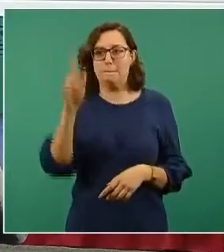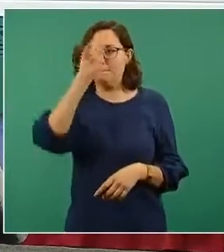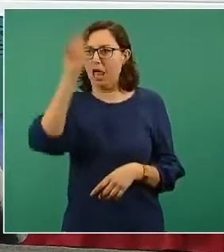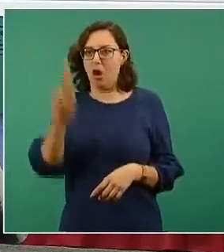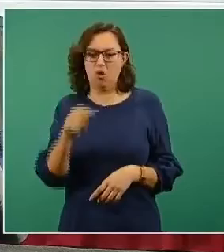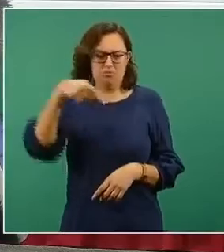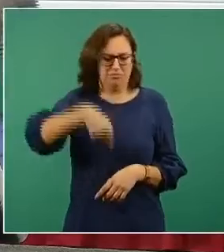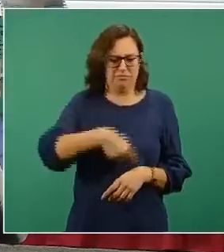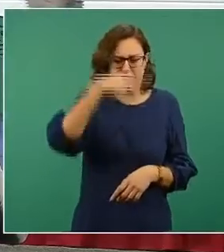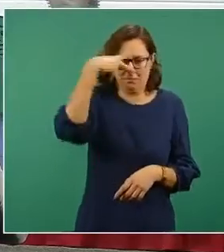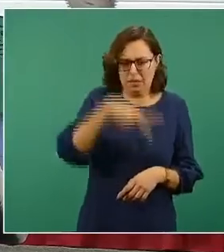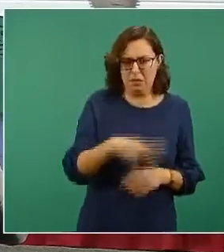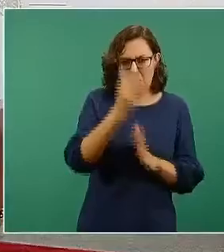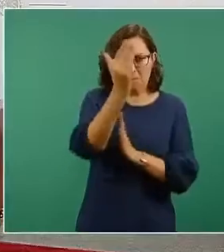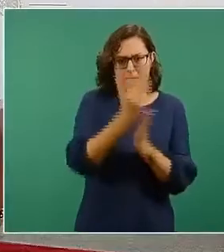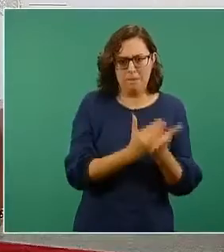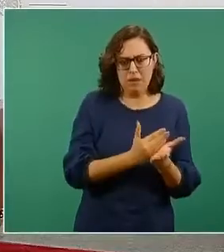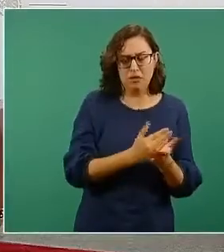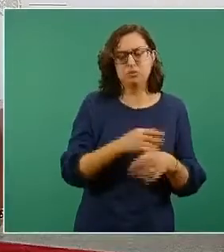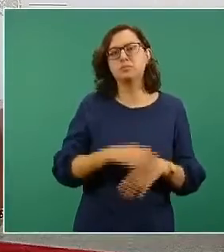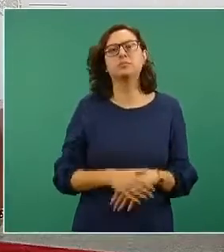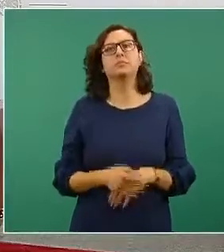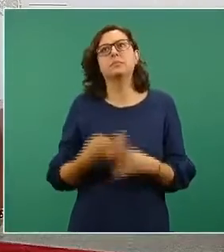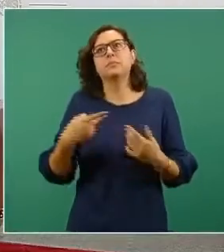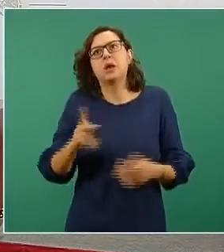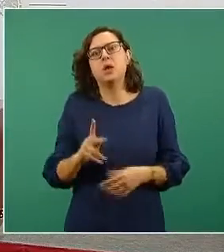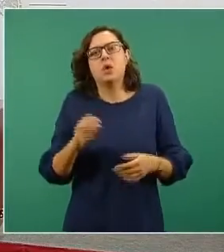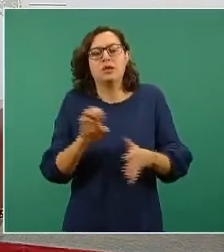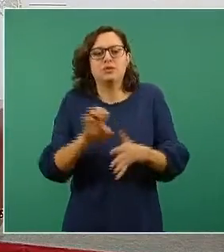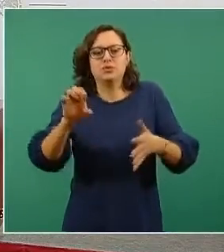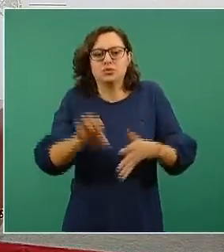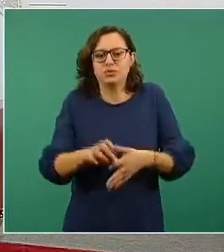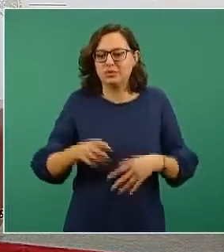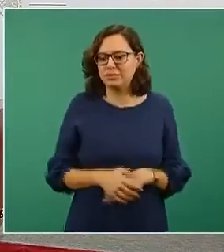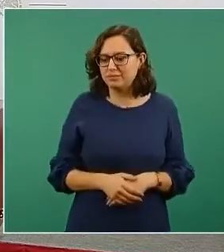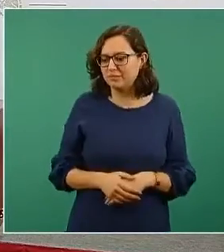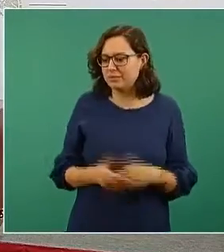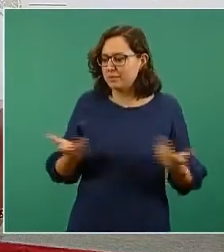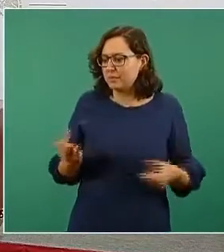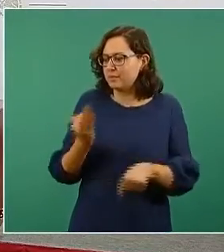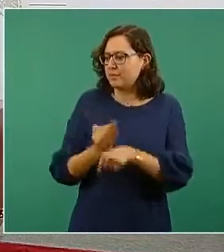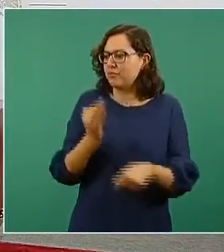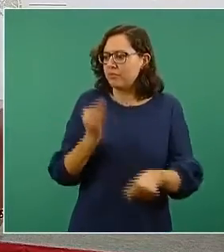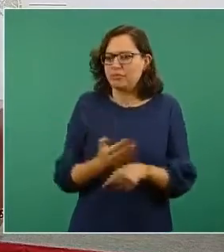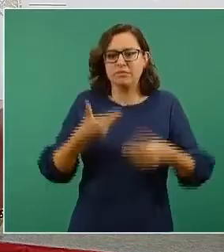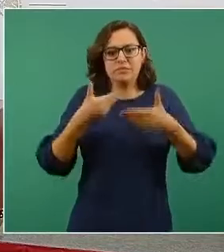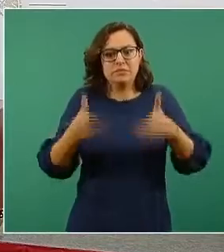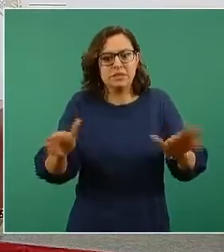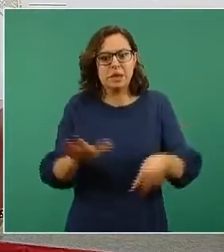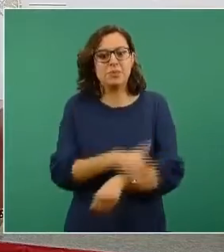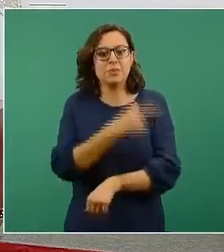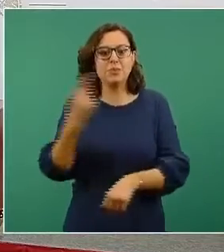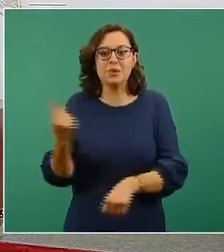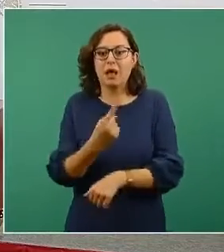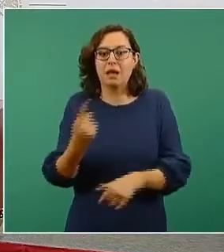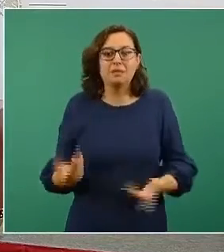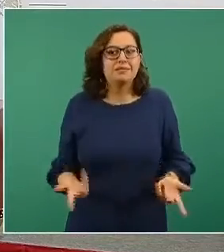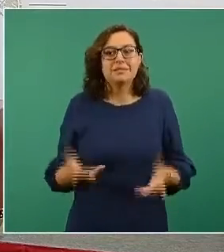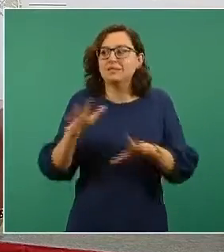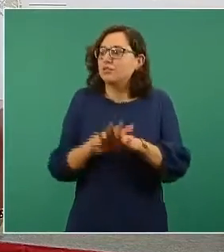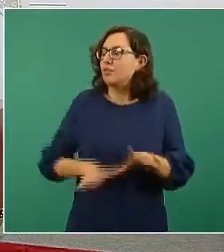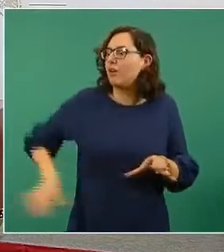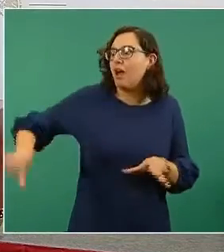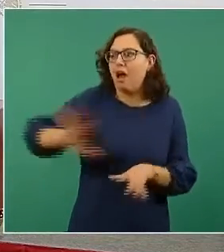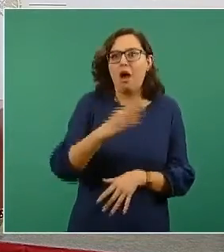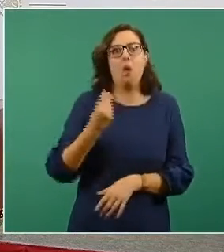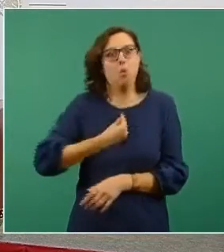Entonces, ¿por qué abrir? Porque la sociedad no puede resistir tanto tiempo, y regreso a ese punto hace un